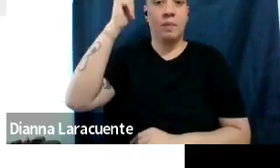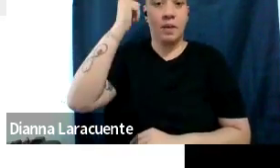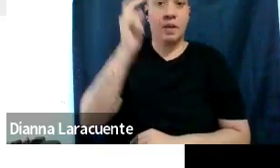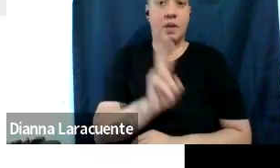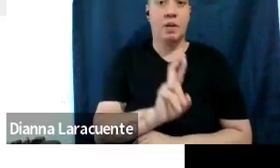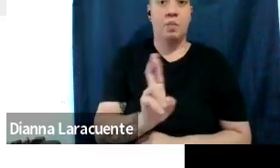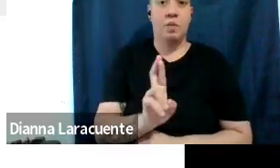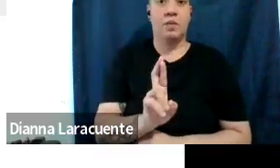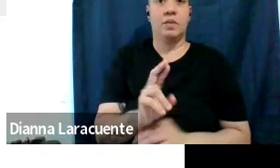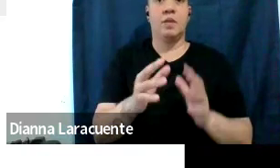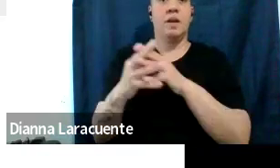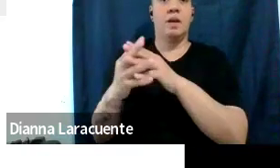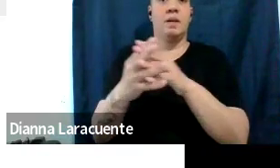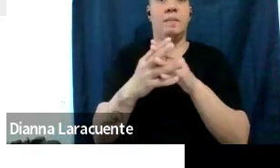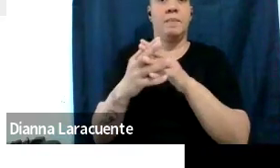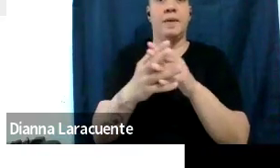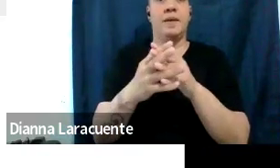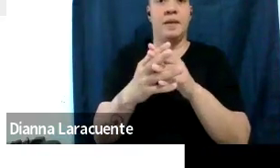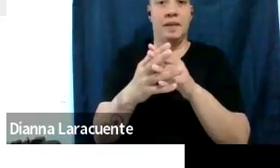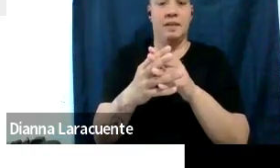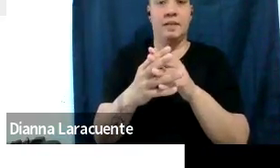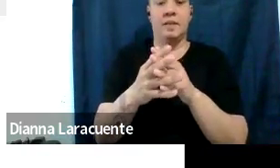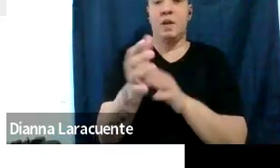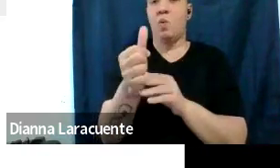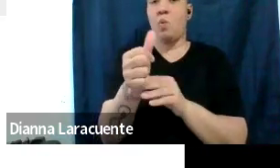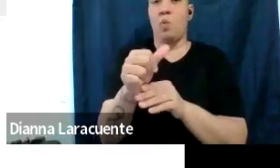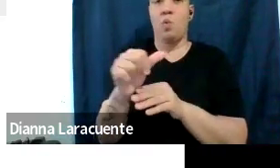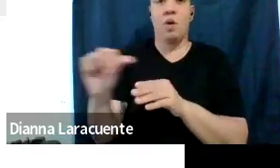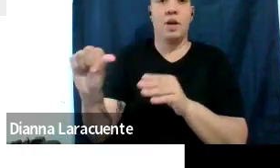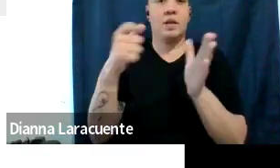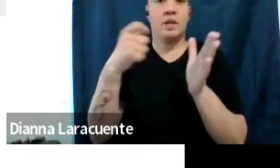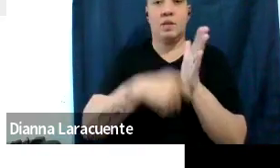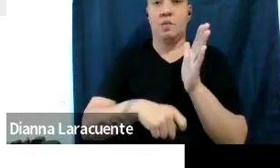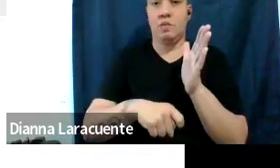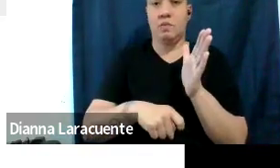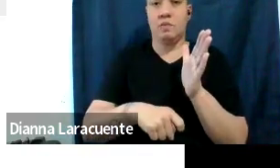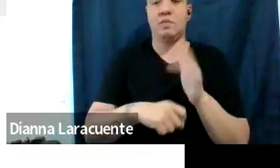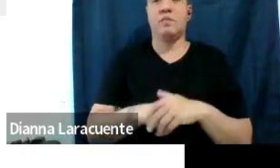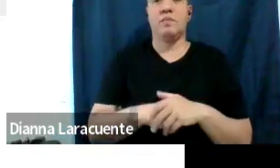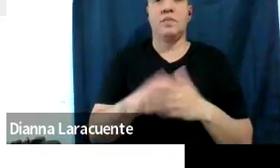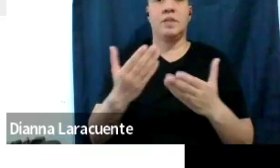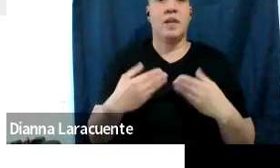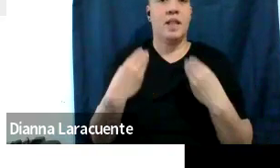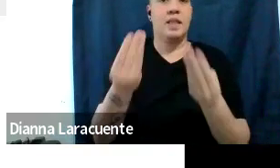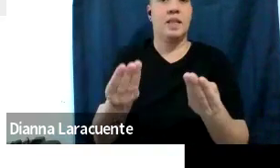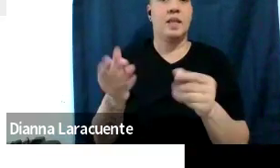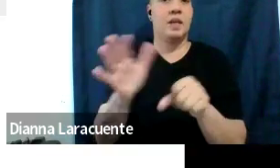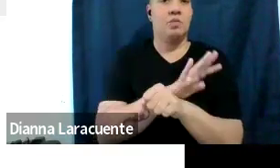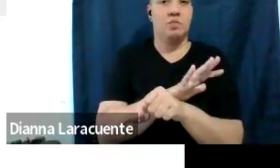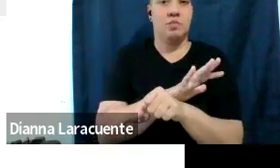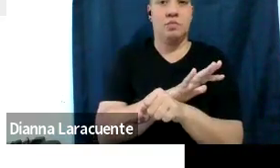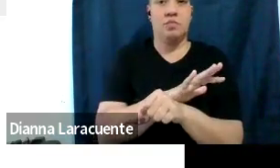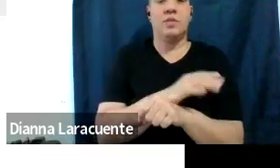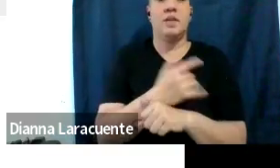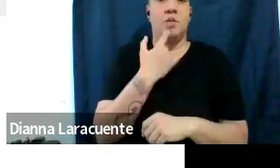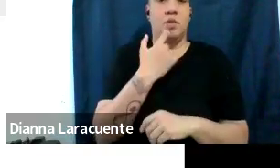de la americanización, pero era a cualquier costo y a la entrega de todo, y así lo decían sus